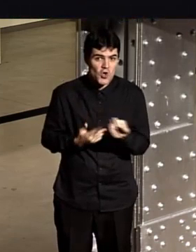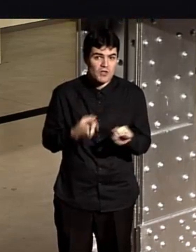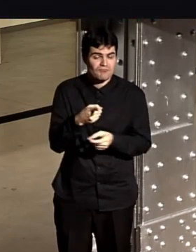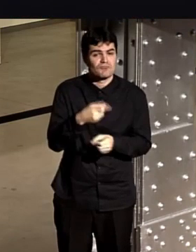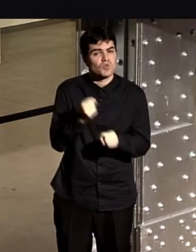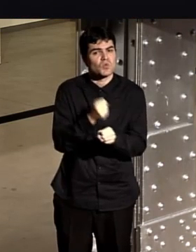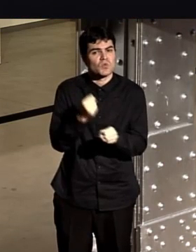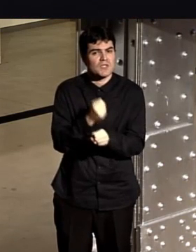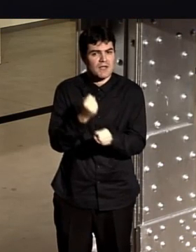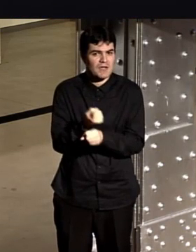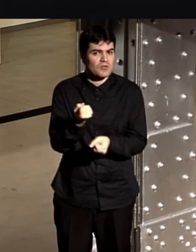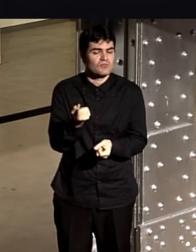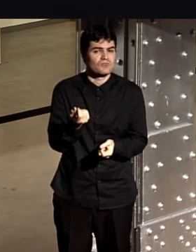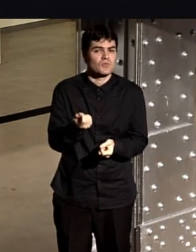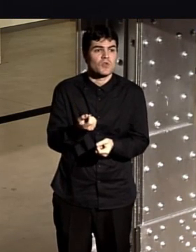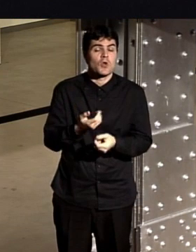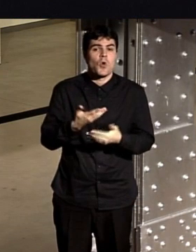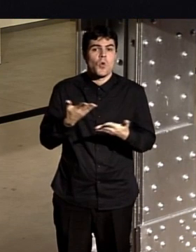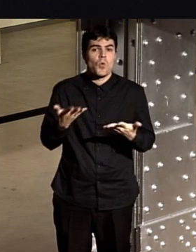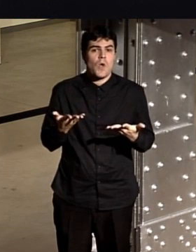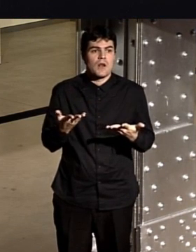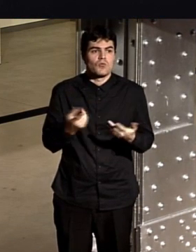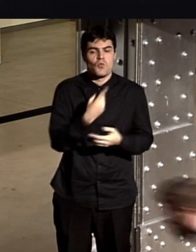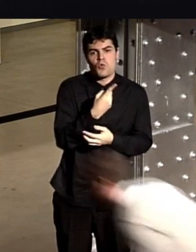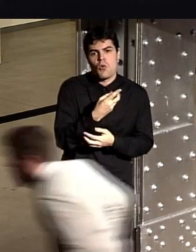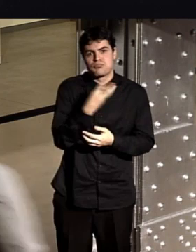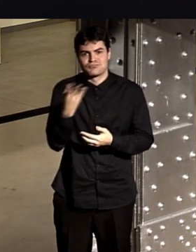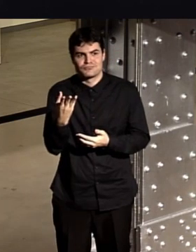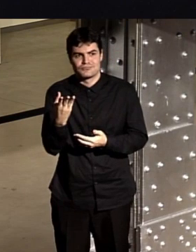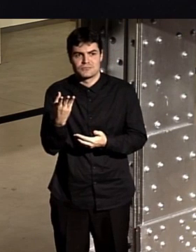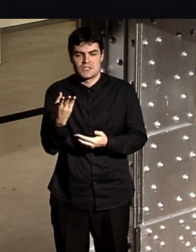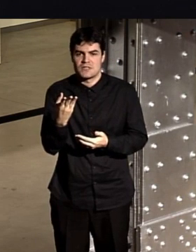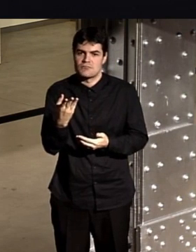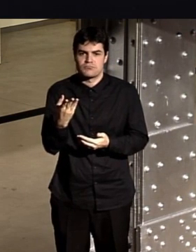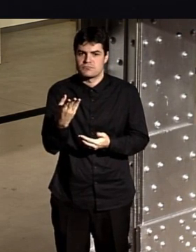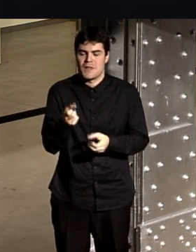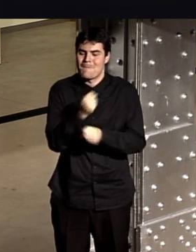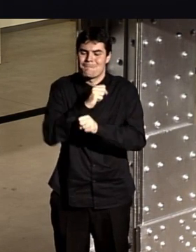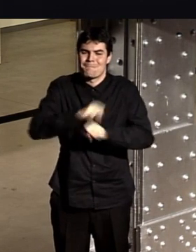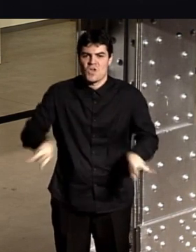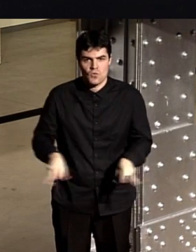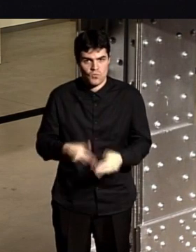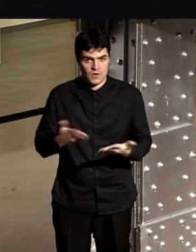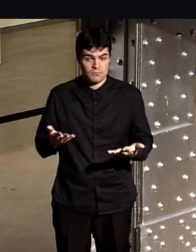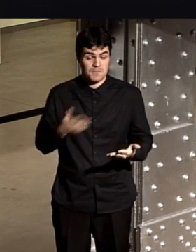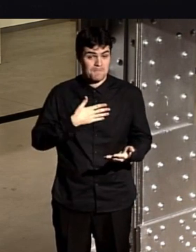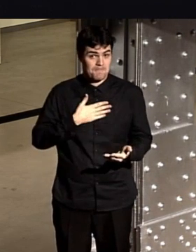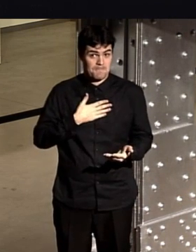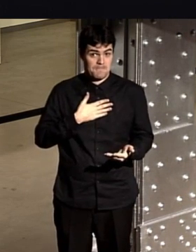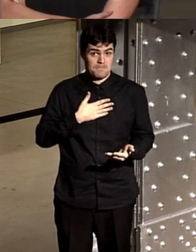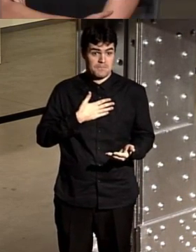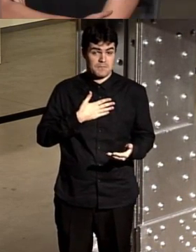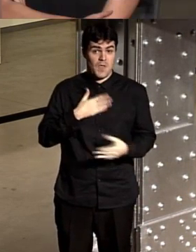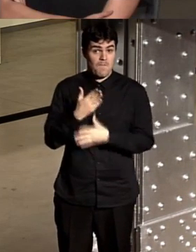profesional, ¿cuál ha sido el mayor de todos? ¿El mayor error? Sí.